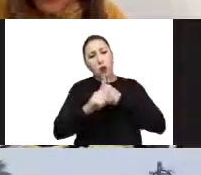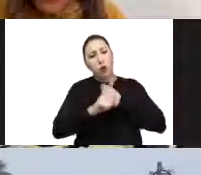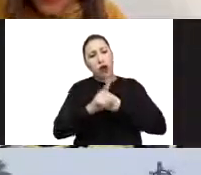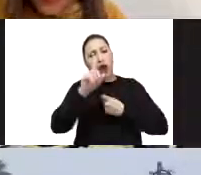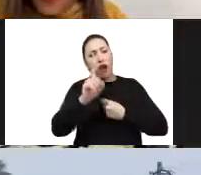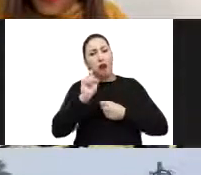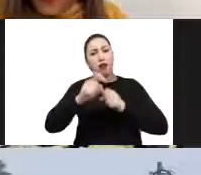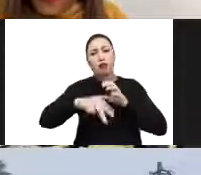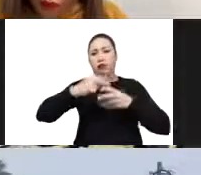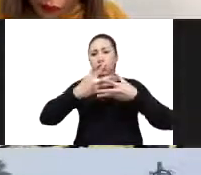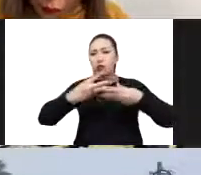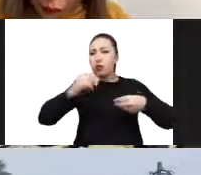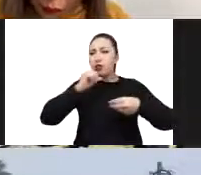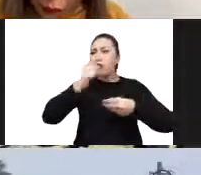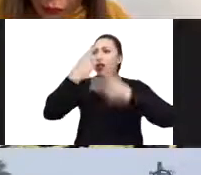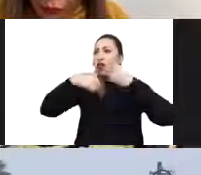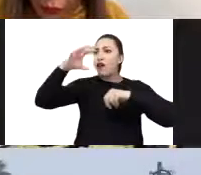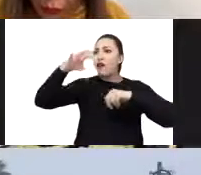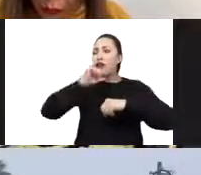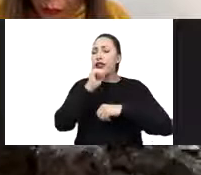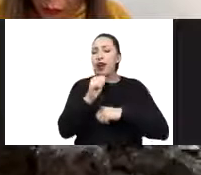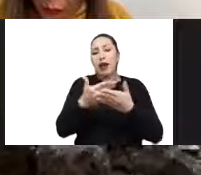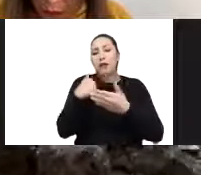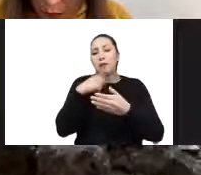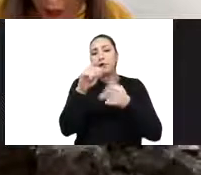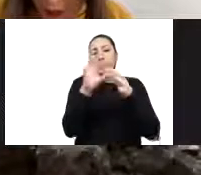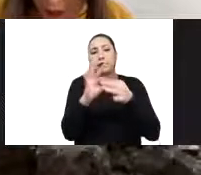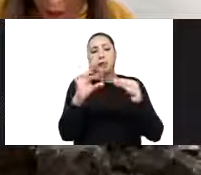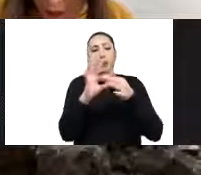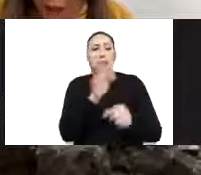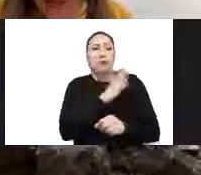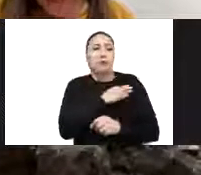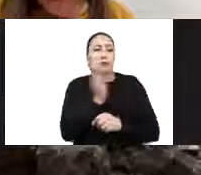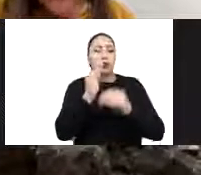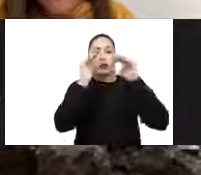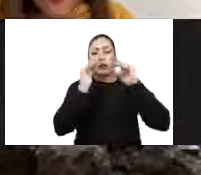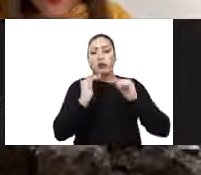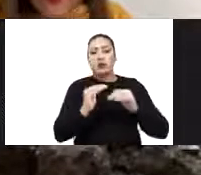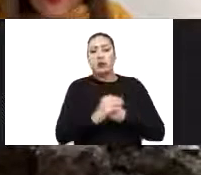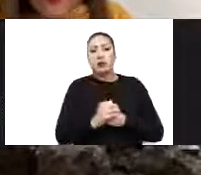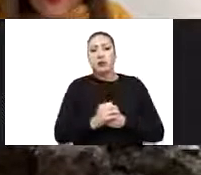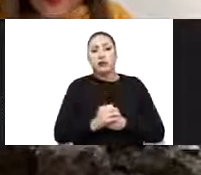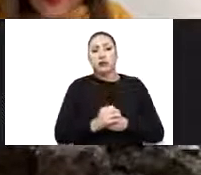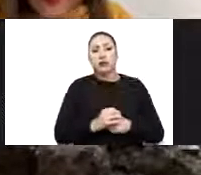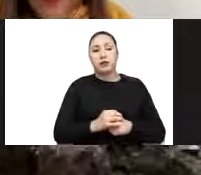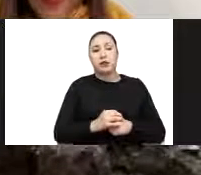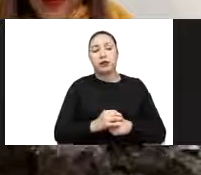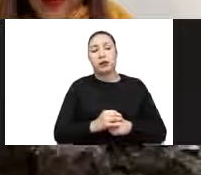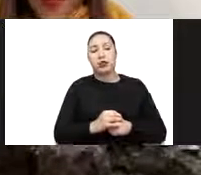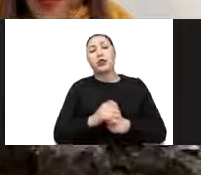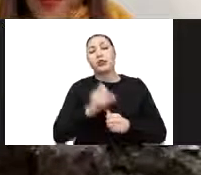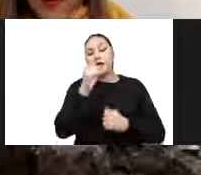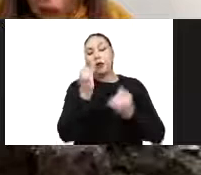explicamos. Y bueno, en la siguiente también estamos